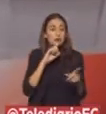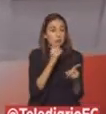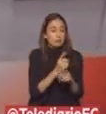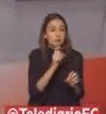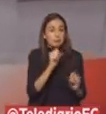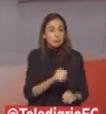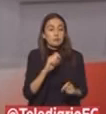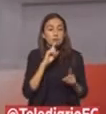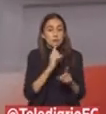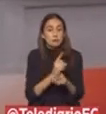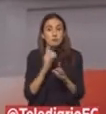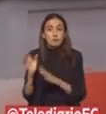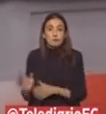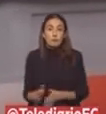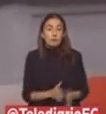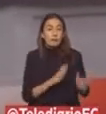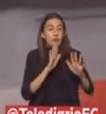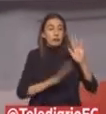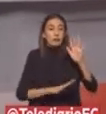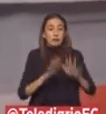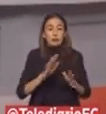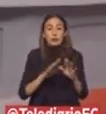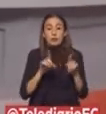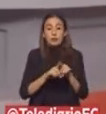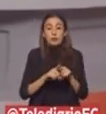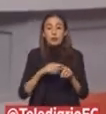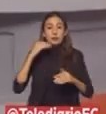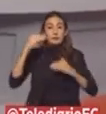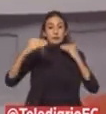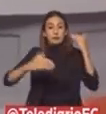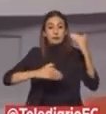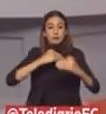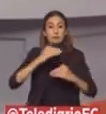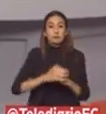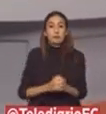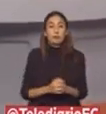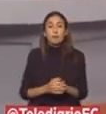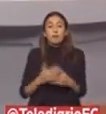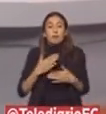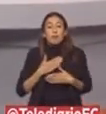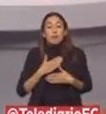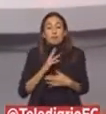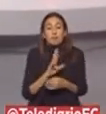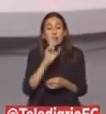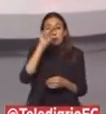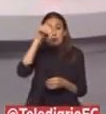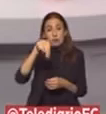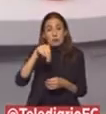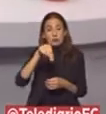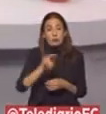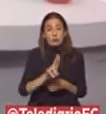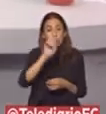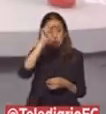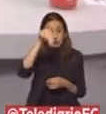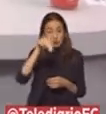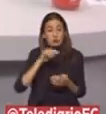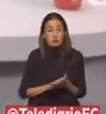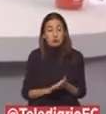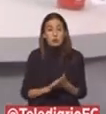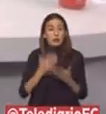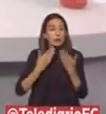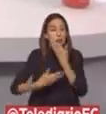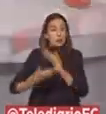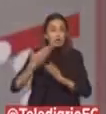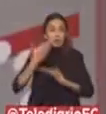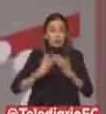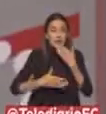duda las instituciones cargan con su historia siempre y en el caso de unasur tenía una historia porque